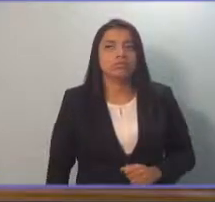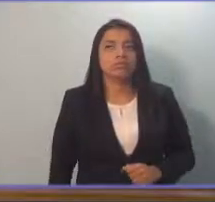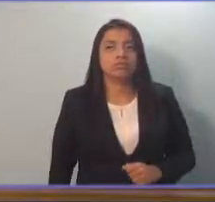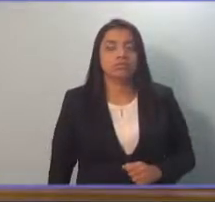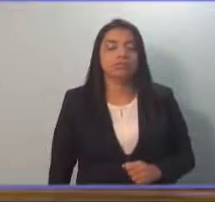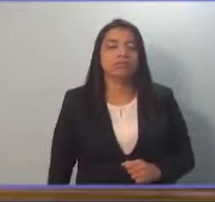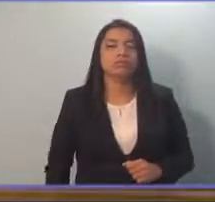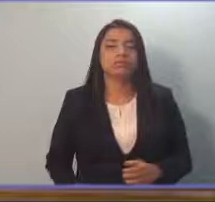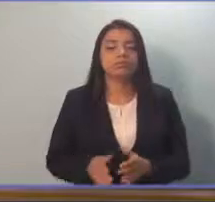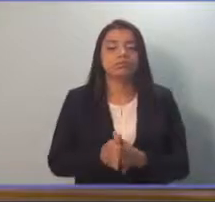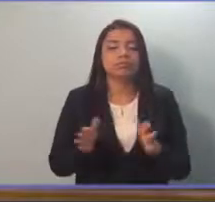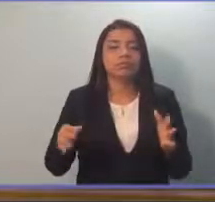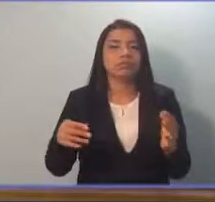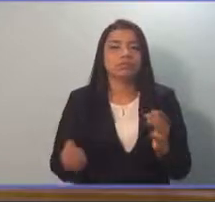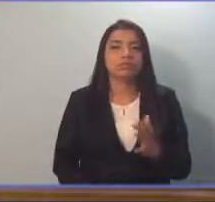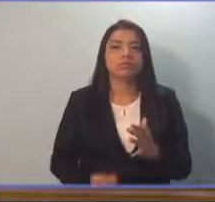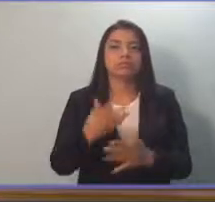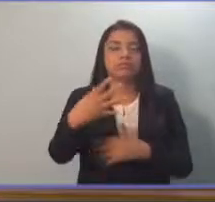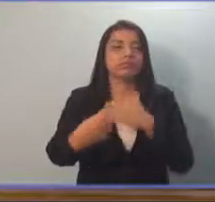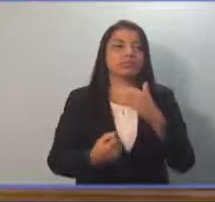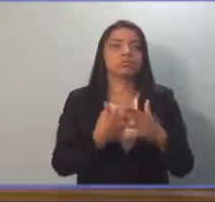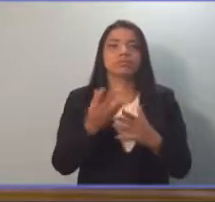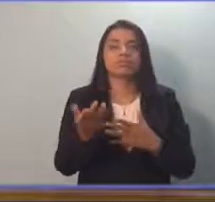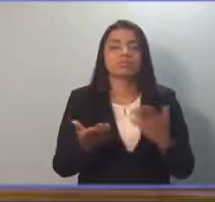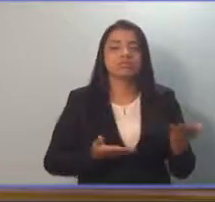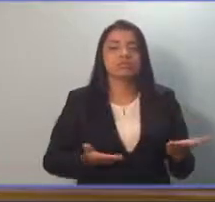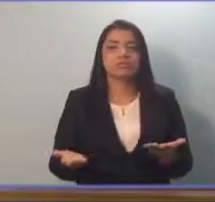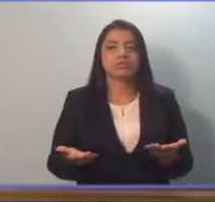La ampliación y modernización de los servicios